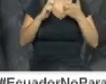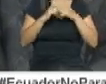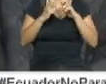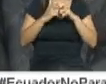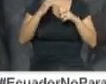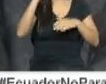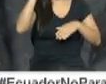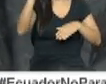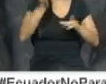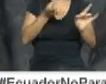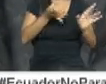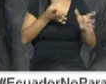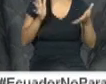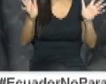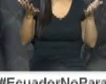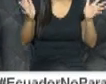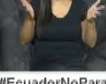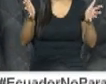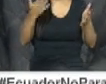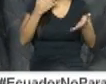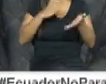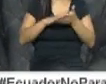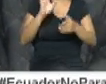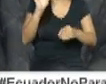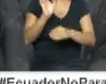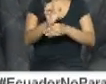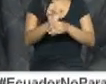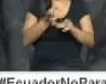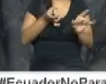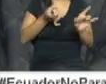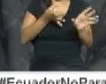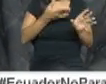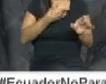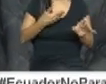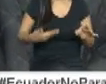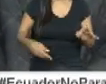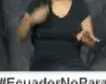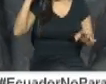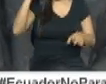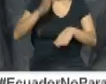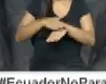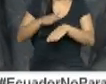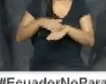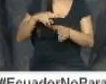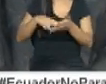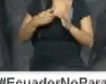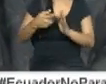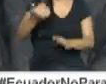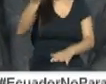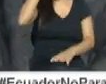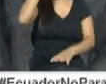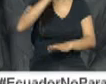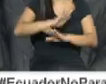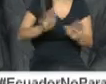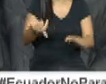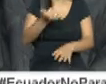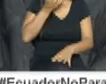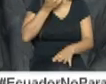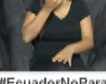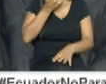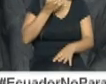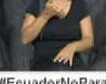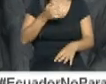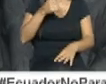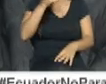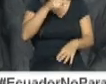el poder por las armas, eso yo creo que sería un escenario bastante negativo y poco real, ¿no? Pero en todo caso, lo que ahorita